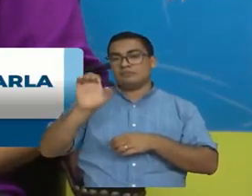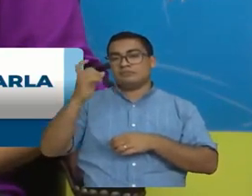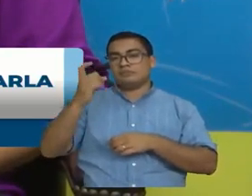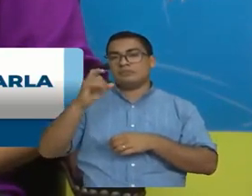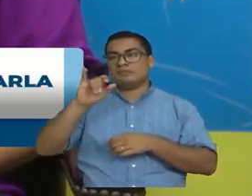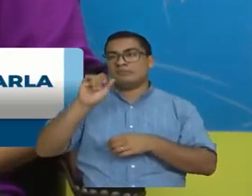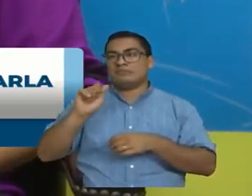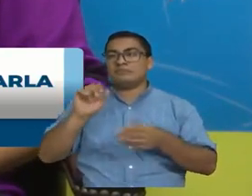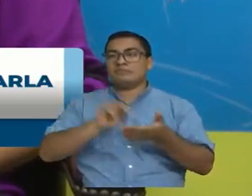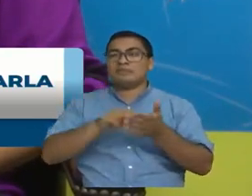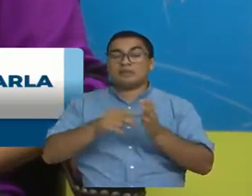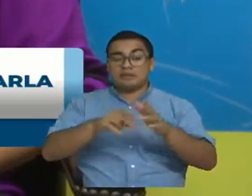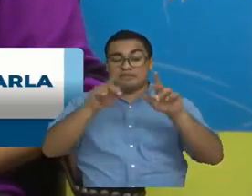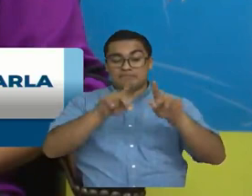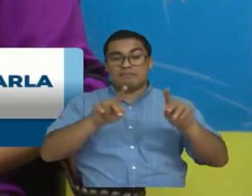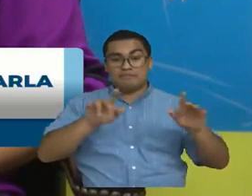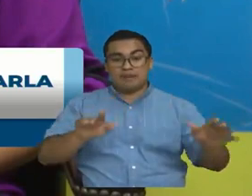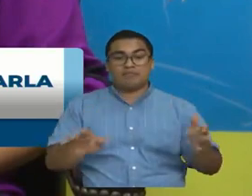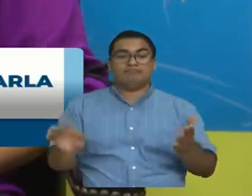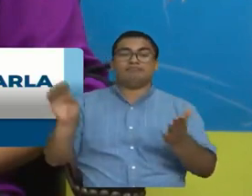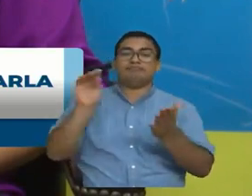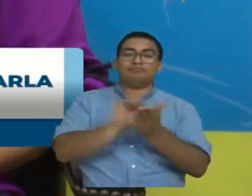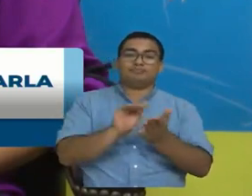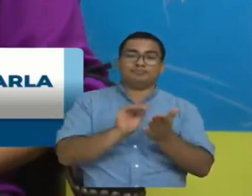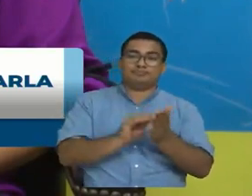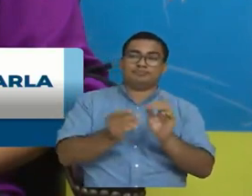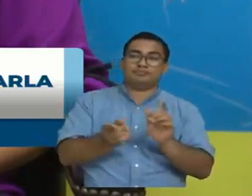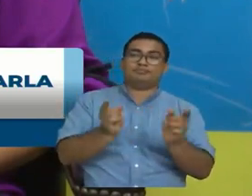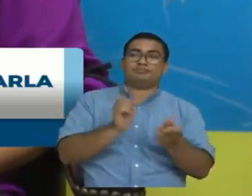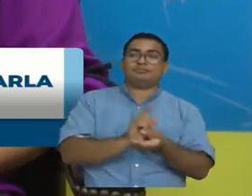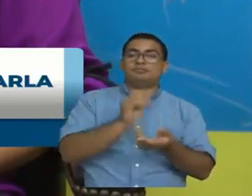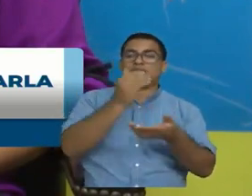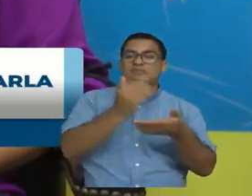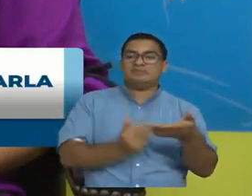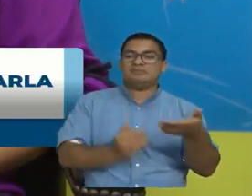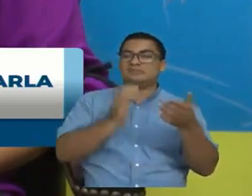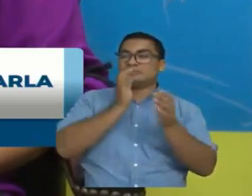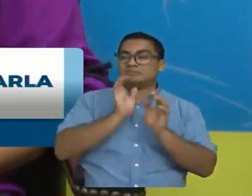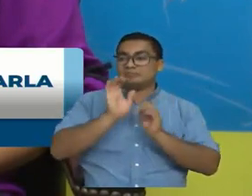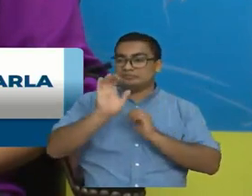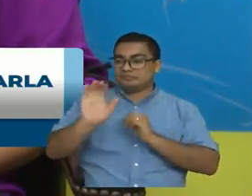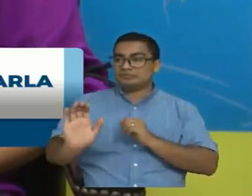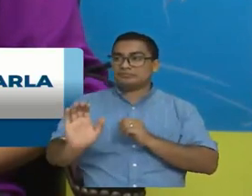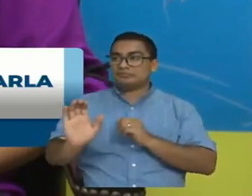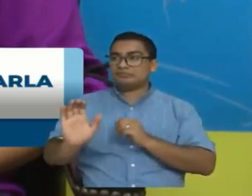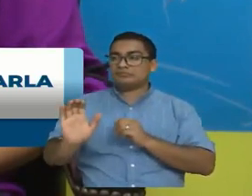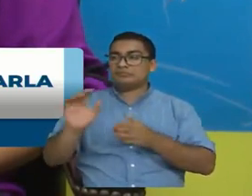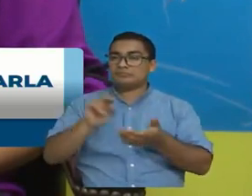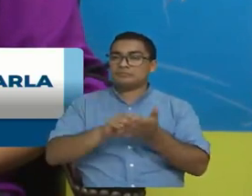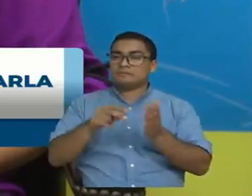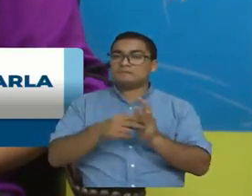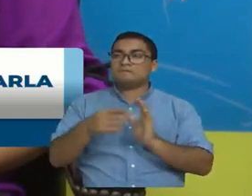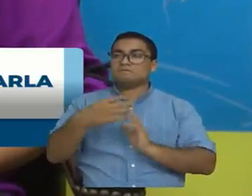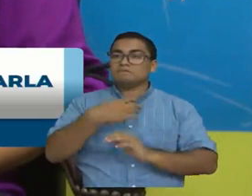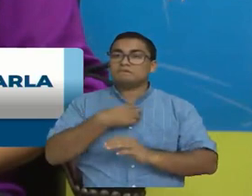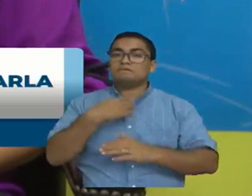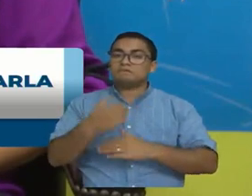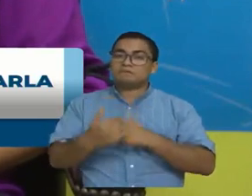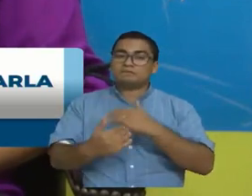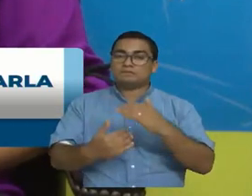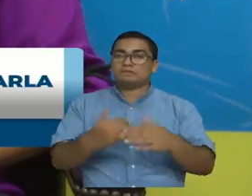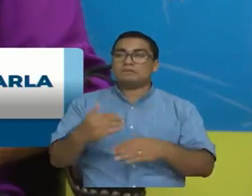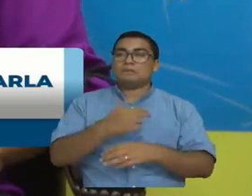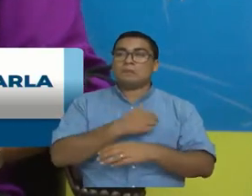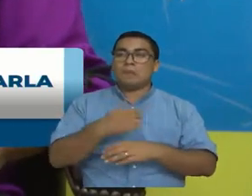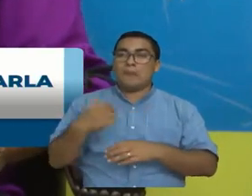adecuación curricular, ¿verdad? La adecuación curricular consiste en que el niño se va evaluando de acuerdo a las capacidades que él tiene. O sea,